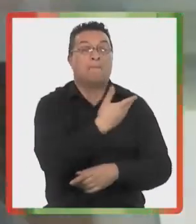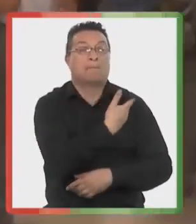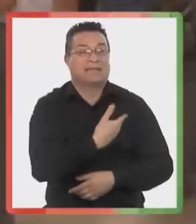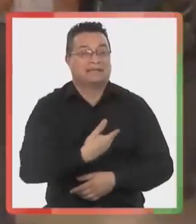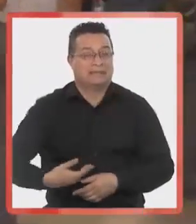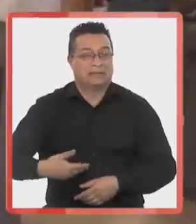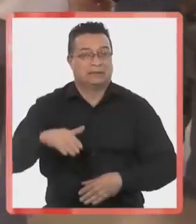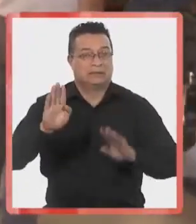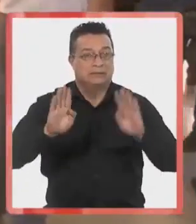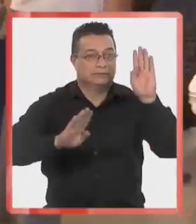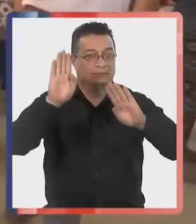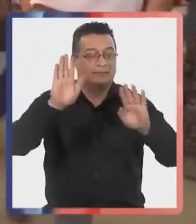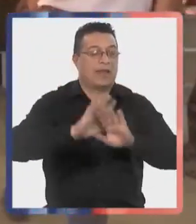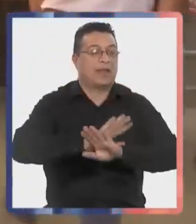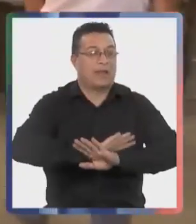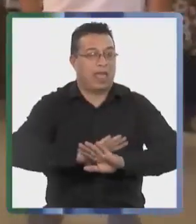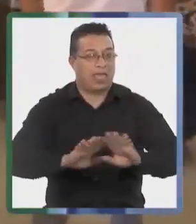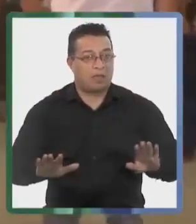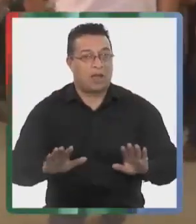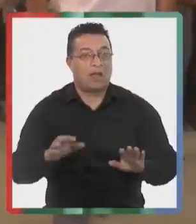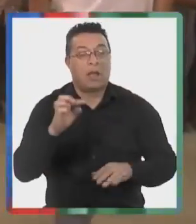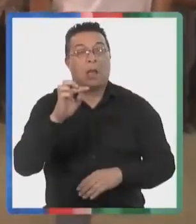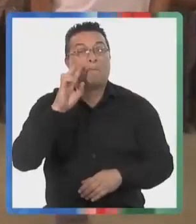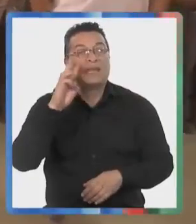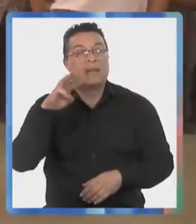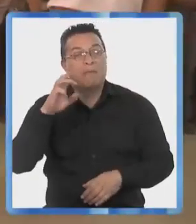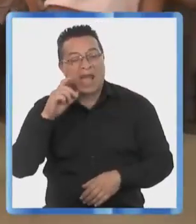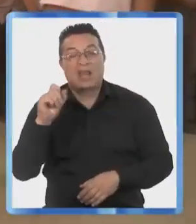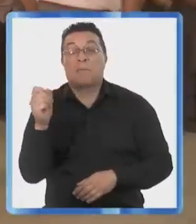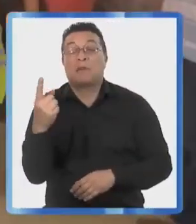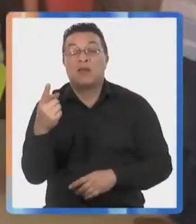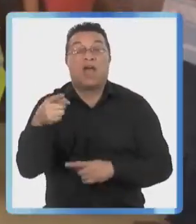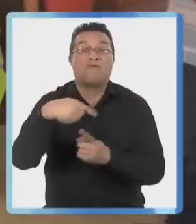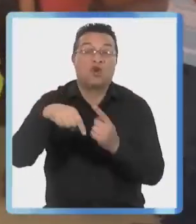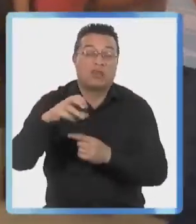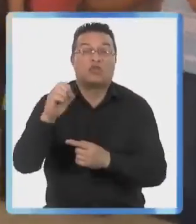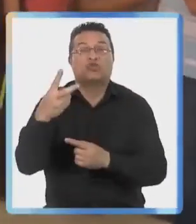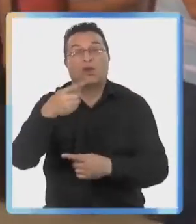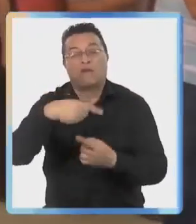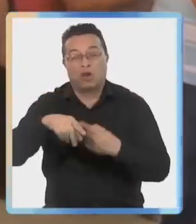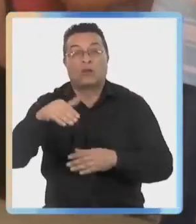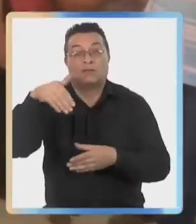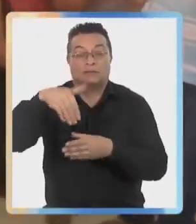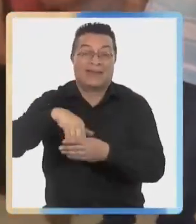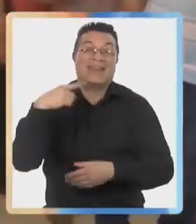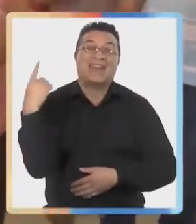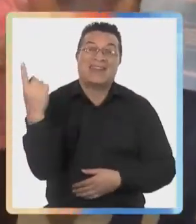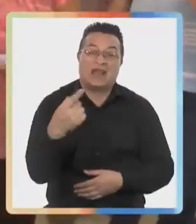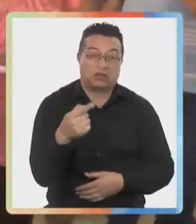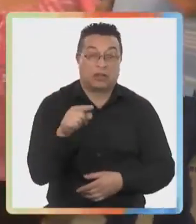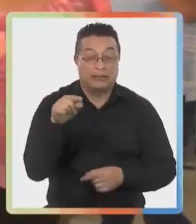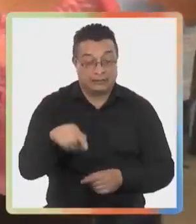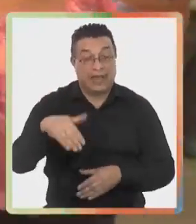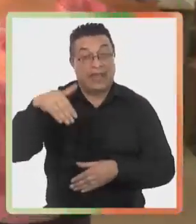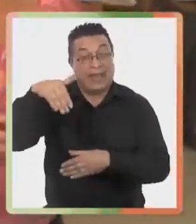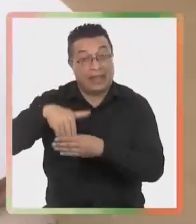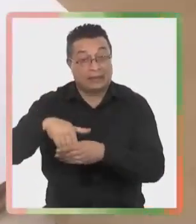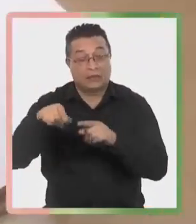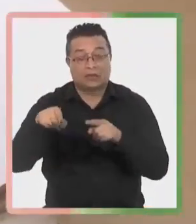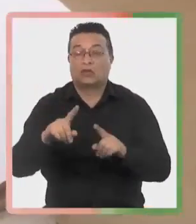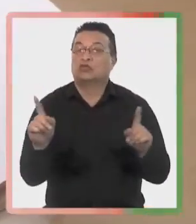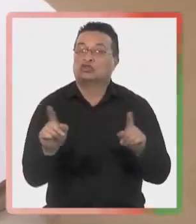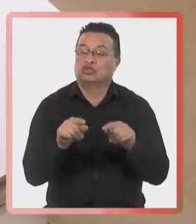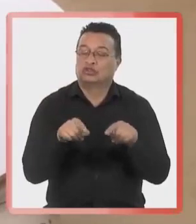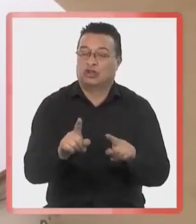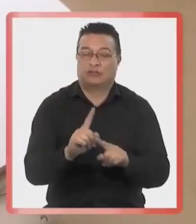las elecciones presidenciales, ya sea primaria, primera vuelta, segunda vuelta, y para los plebiscitos nacionales. Y esta elección no